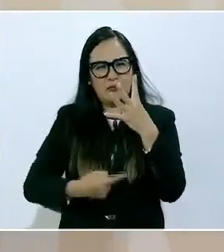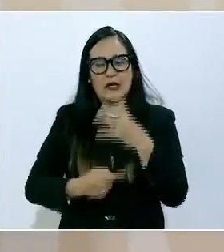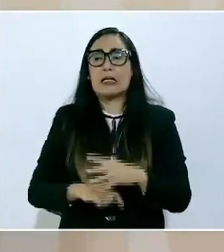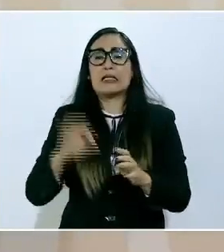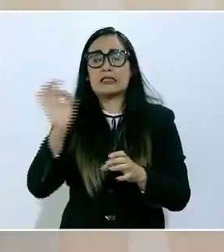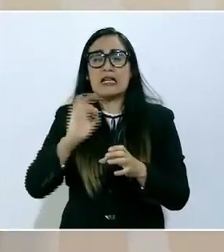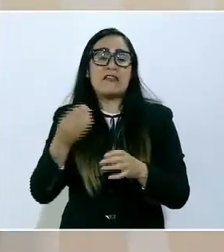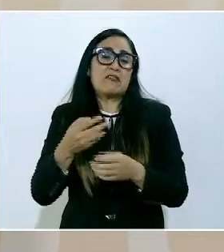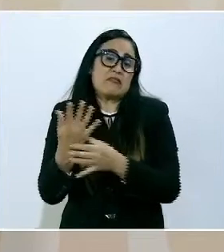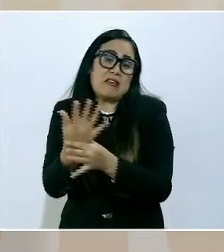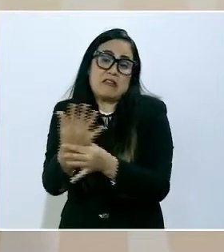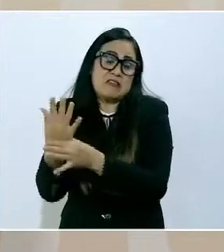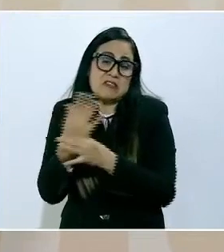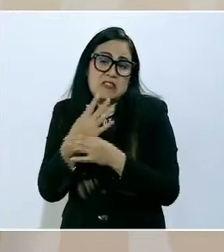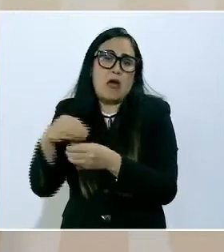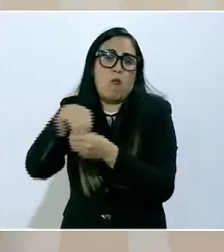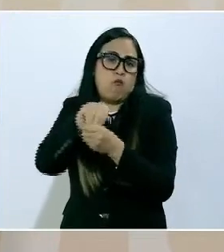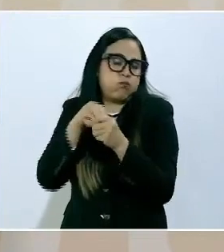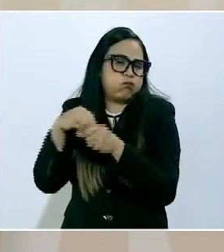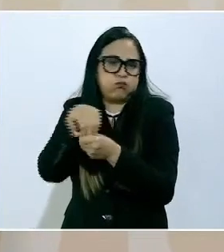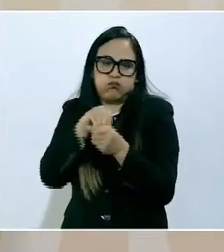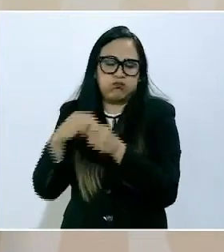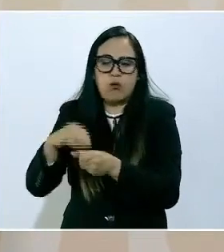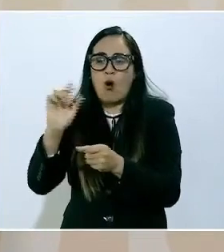cupo, no había espacio,